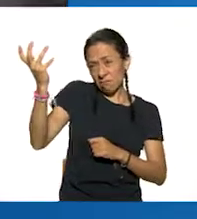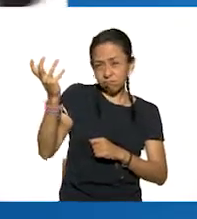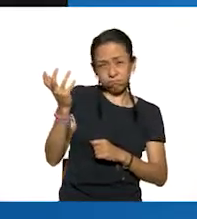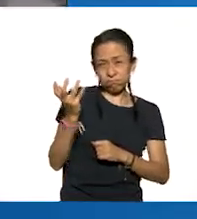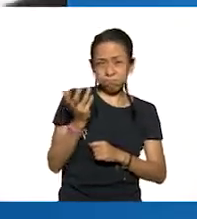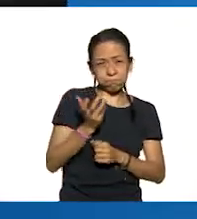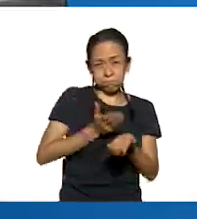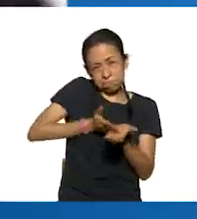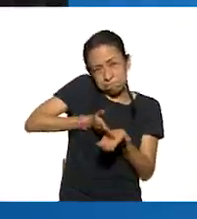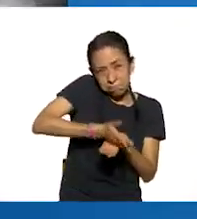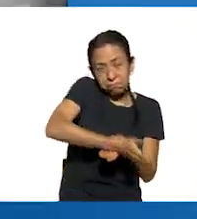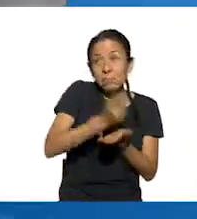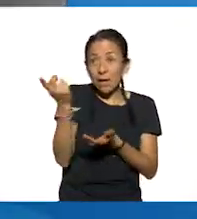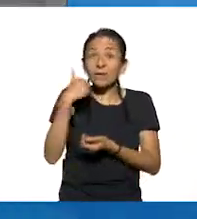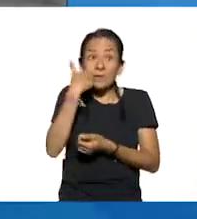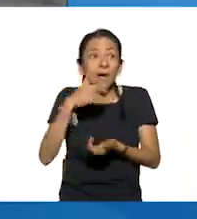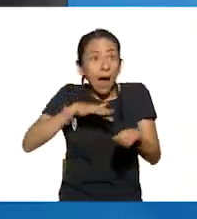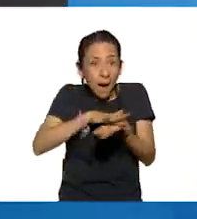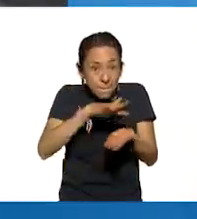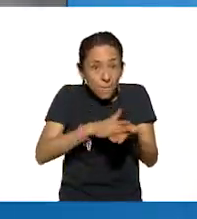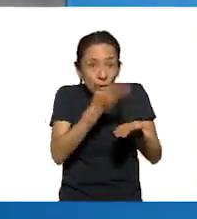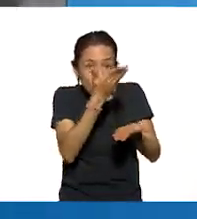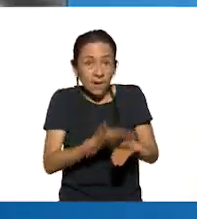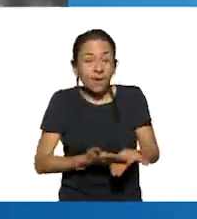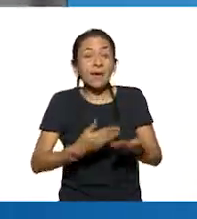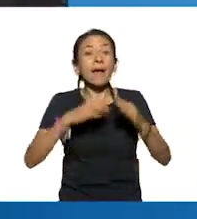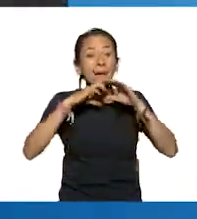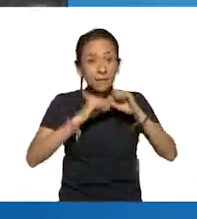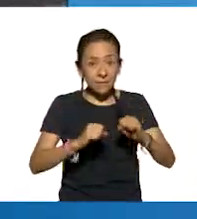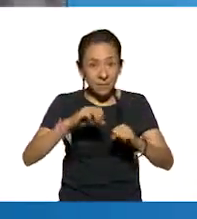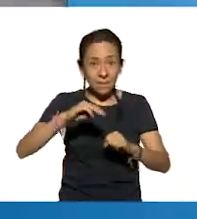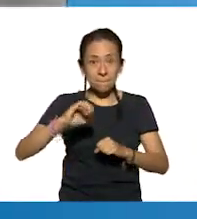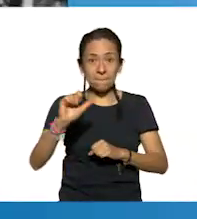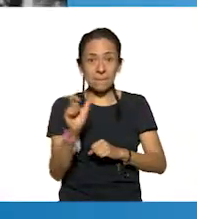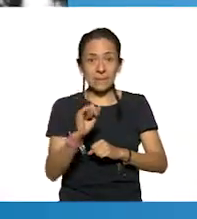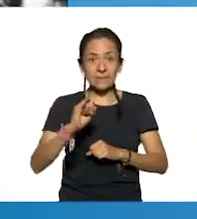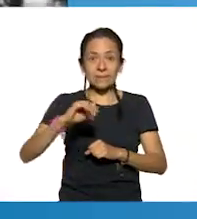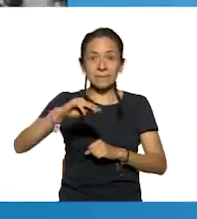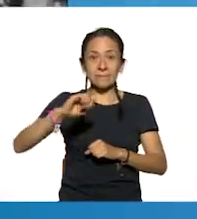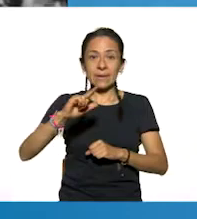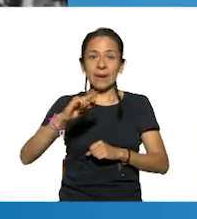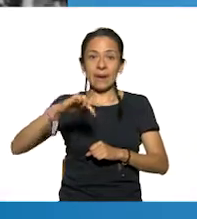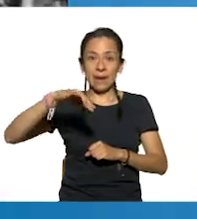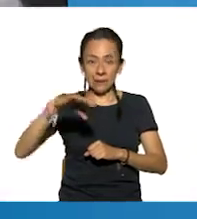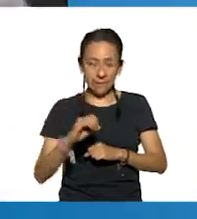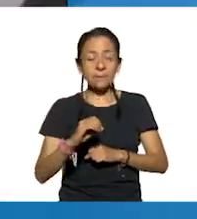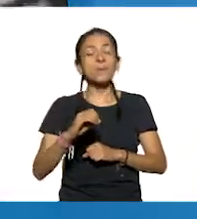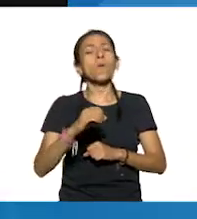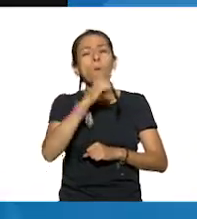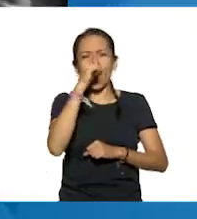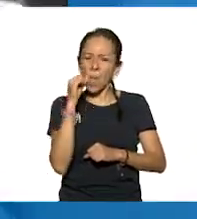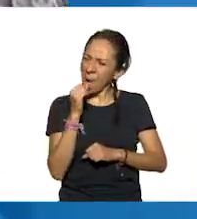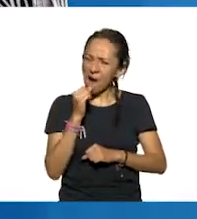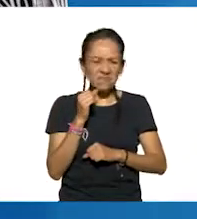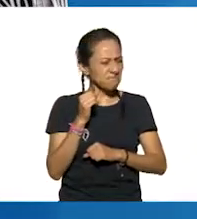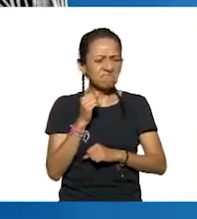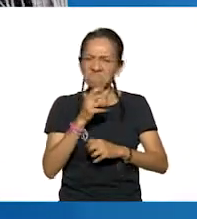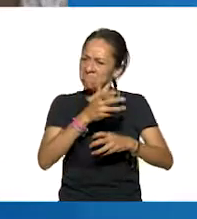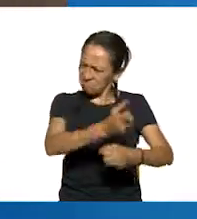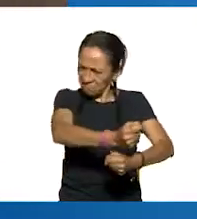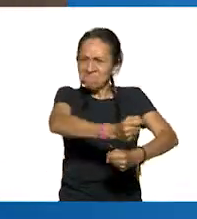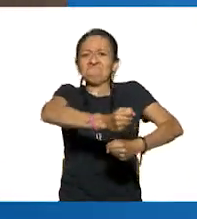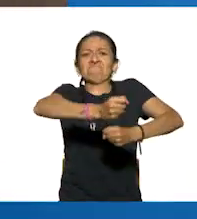a Maximiliano. Juárez toma la bandera de la República,